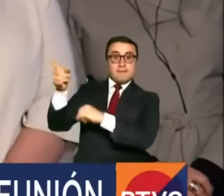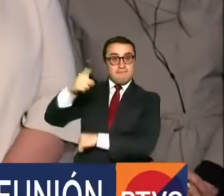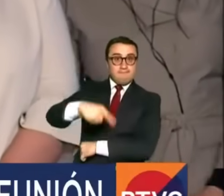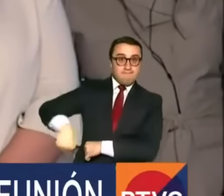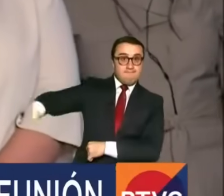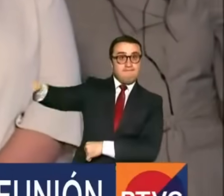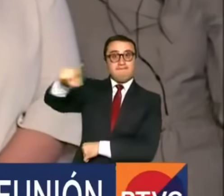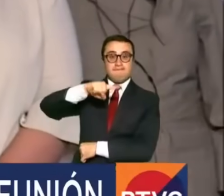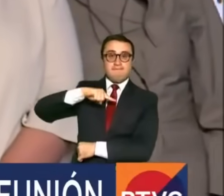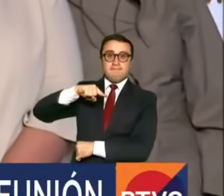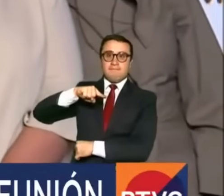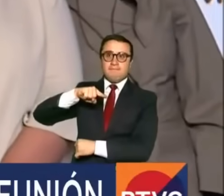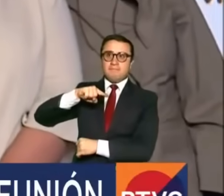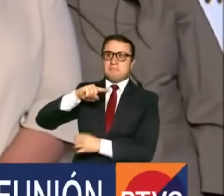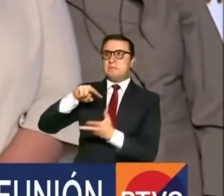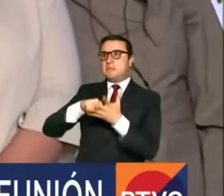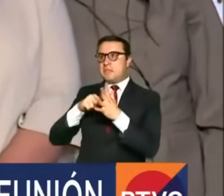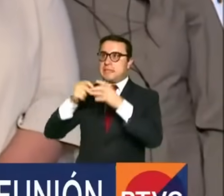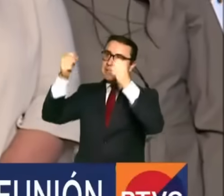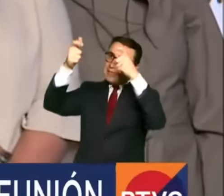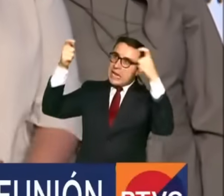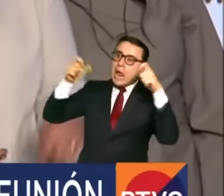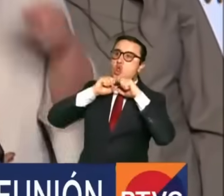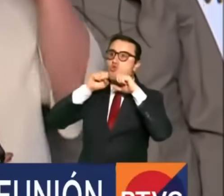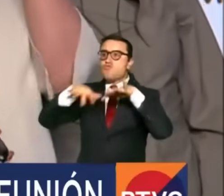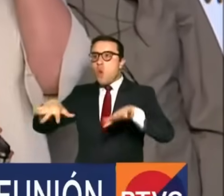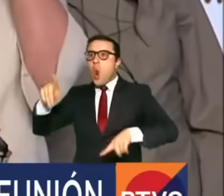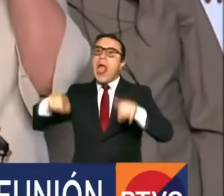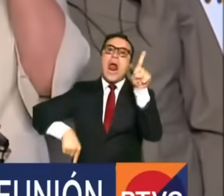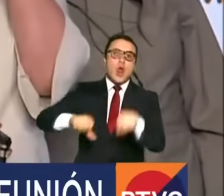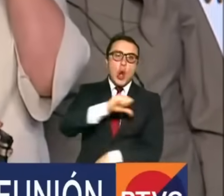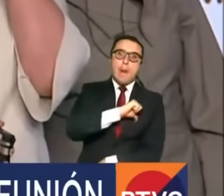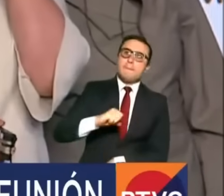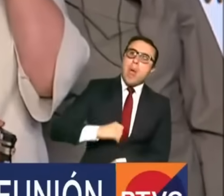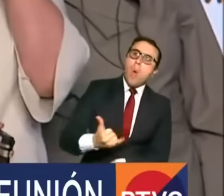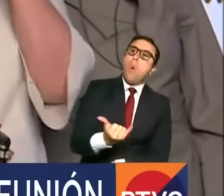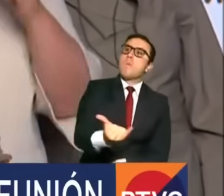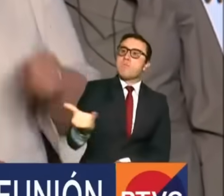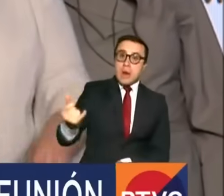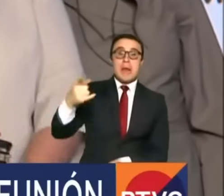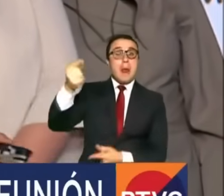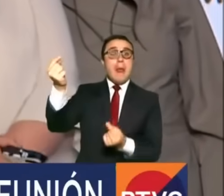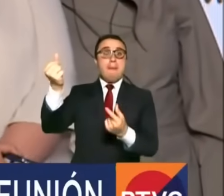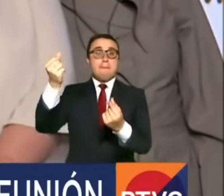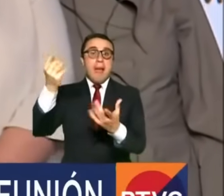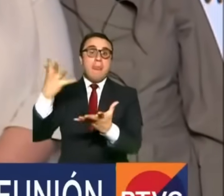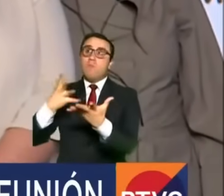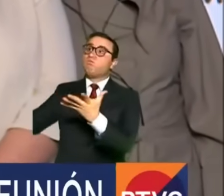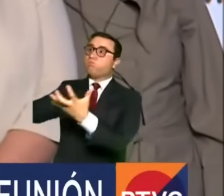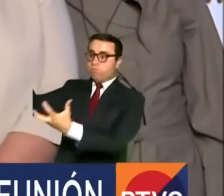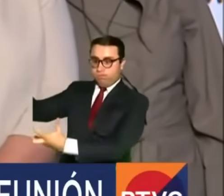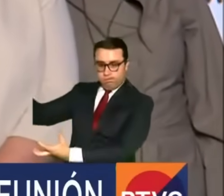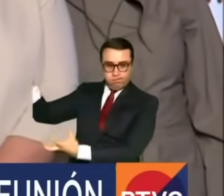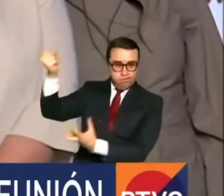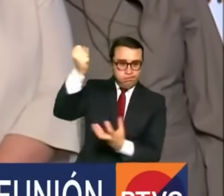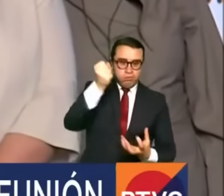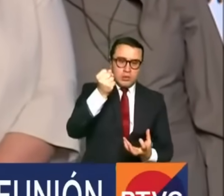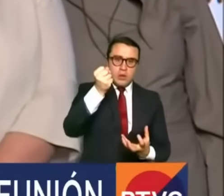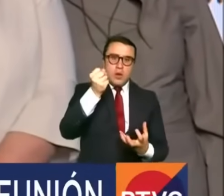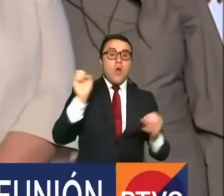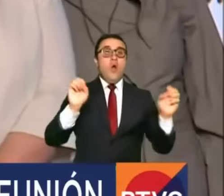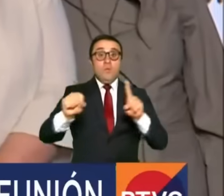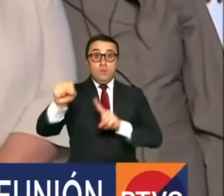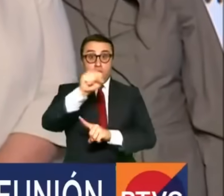llama, que es estatal, que es pública, pero también privada, económica y socialmente,